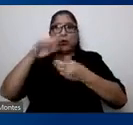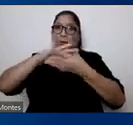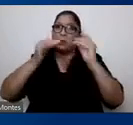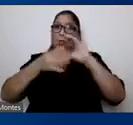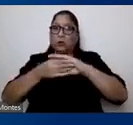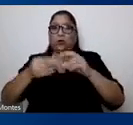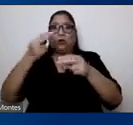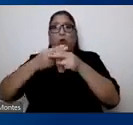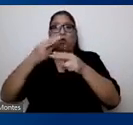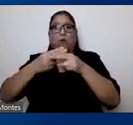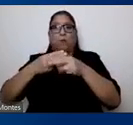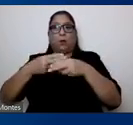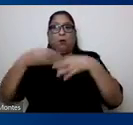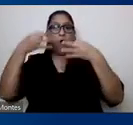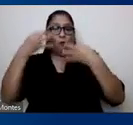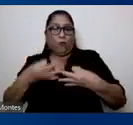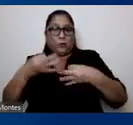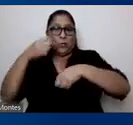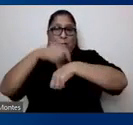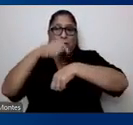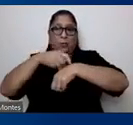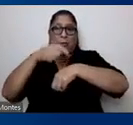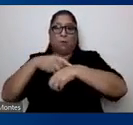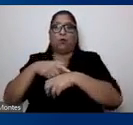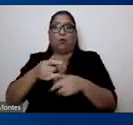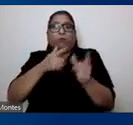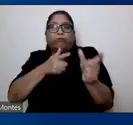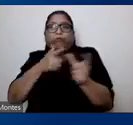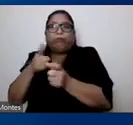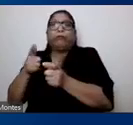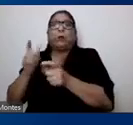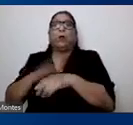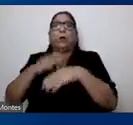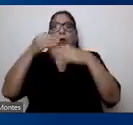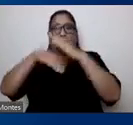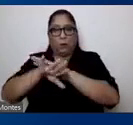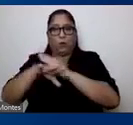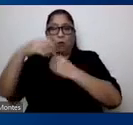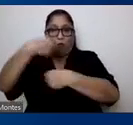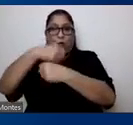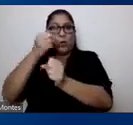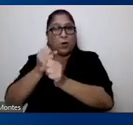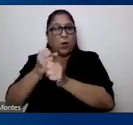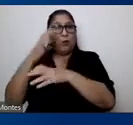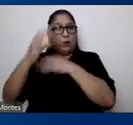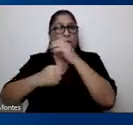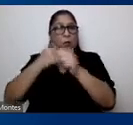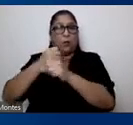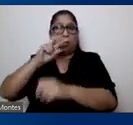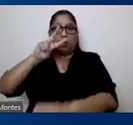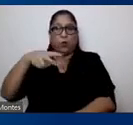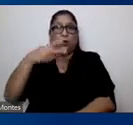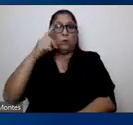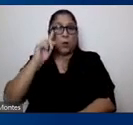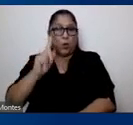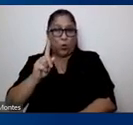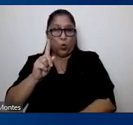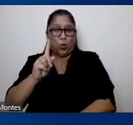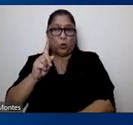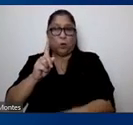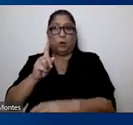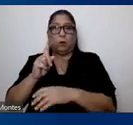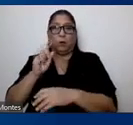denominada oficial del periodo del conflicto armado interno. Ellos fueron creados en el año 2001